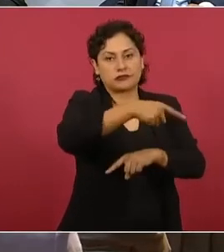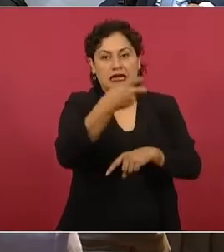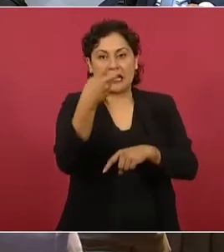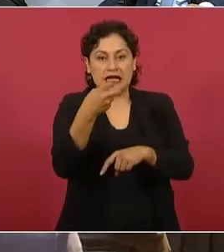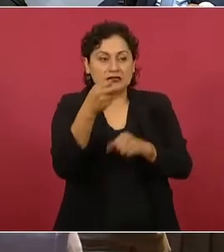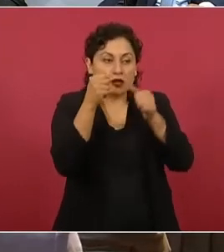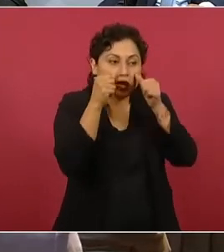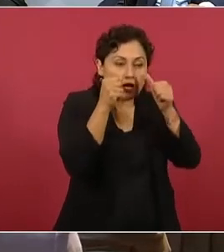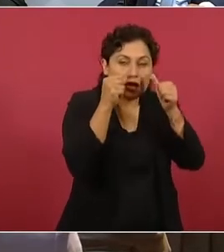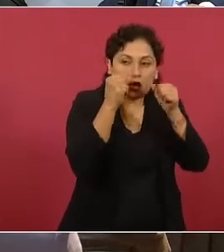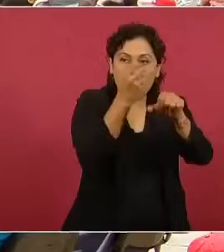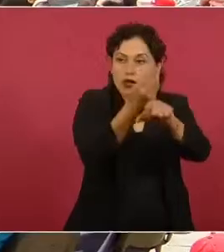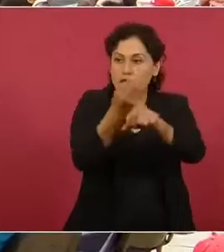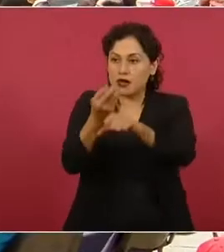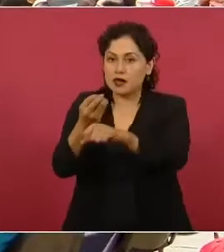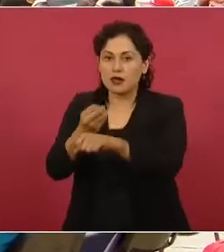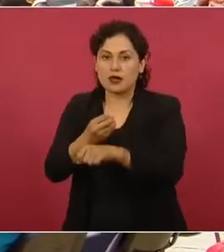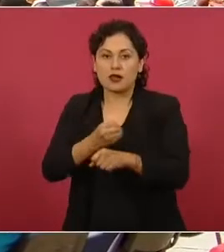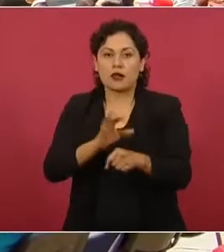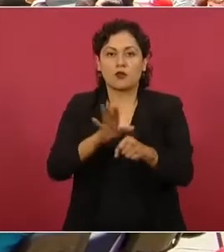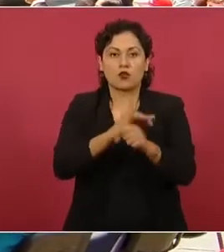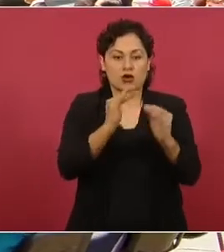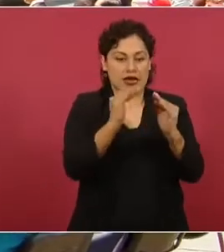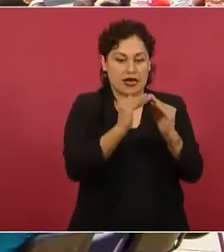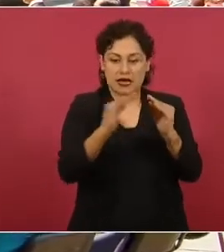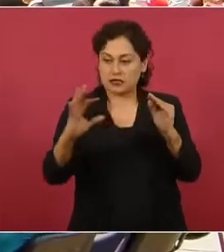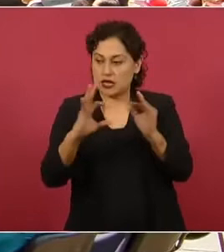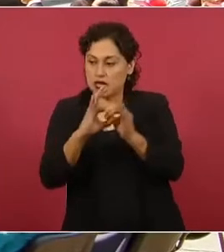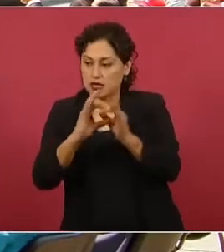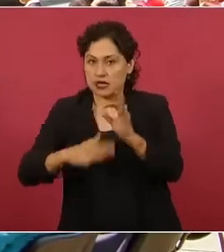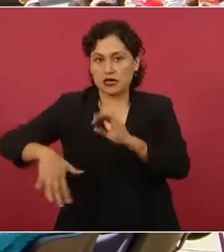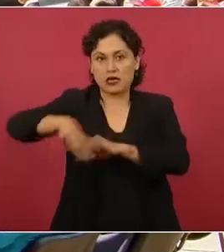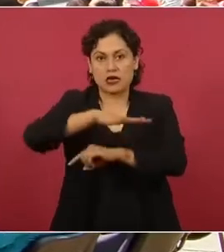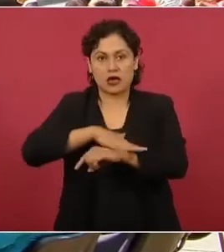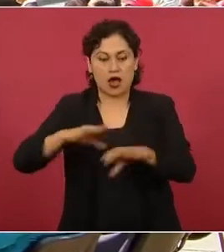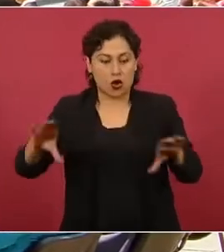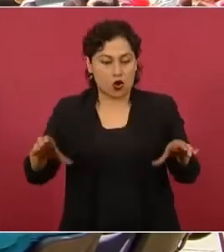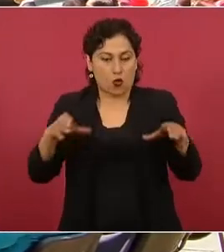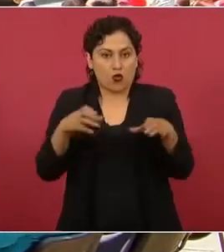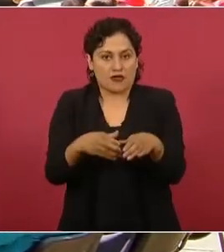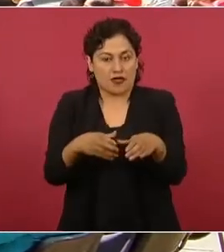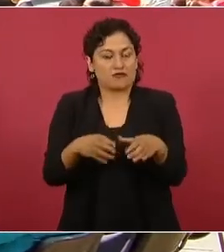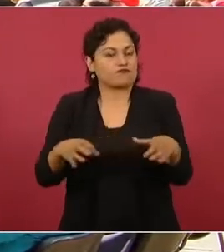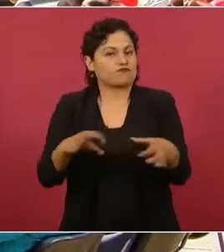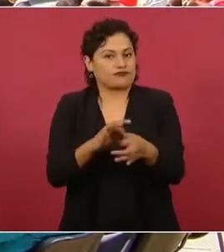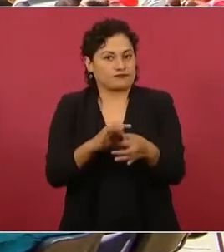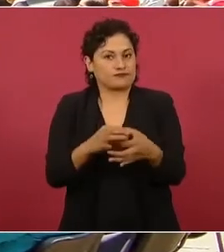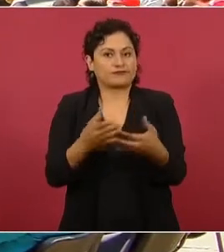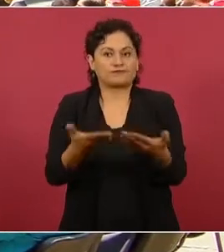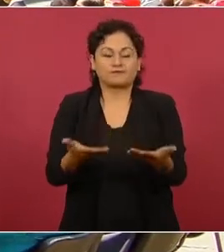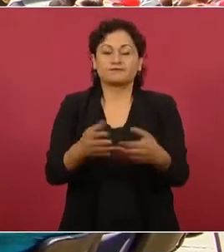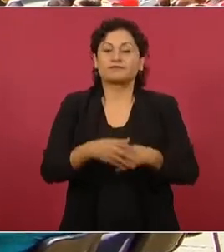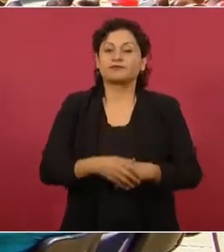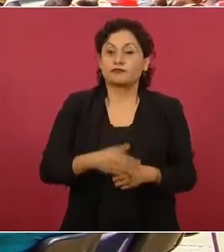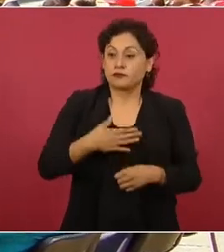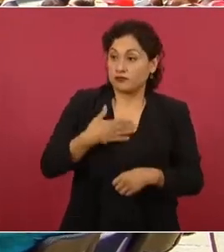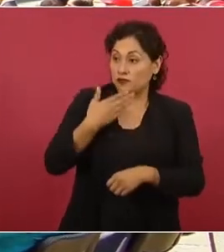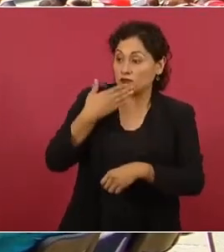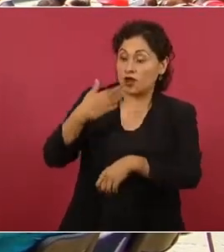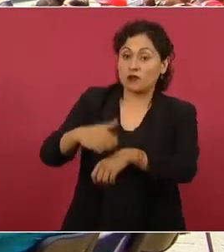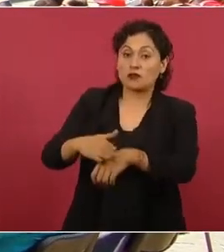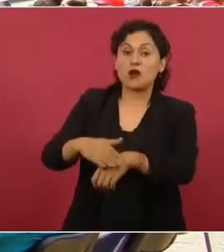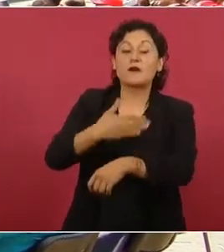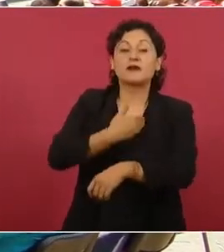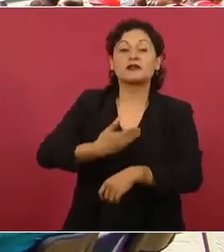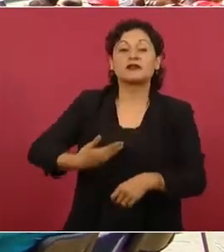que sustenta la vivienda, es la comunidad. Sin más, señor presidente, quisiera yo comentar que enderezamos la Política